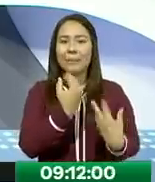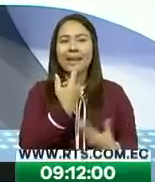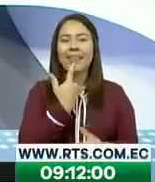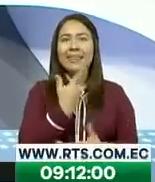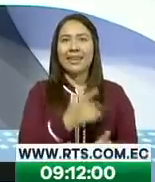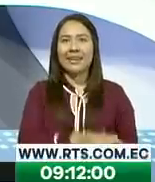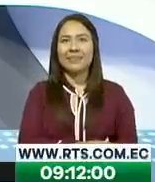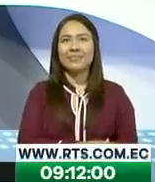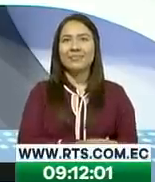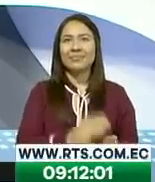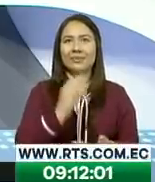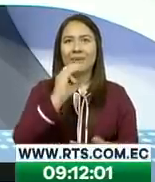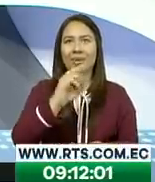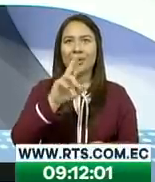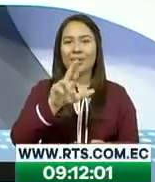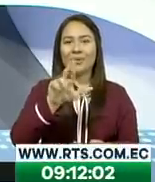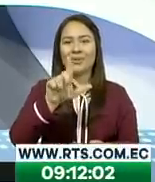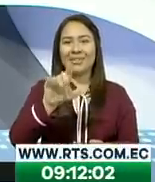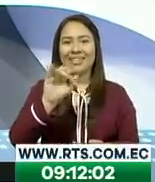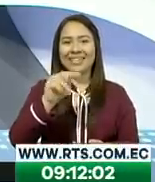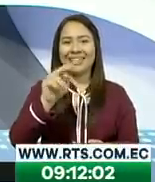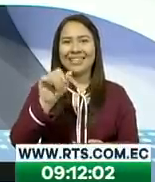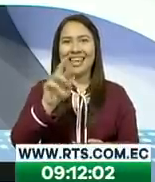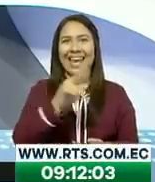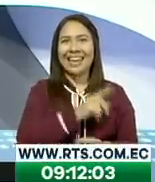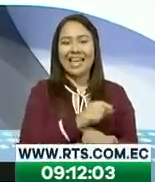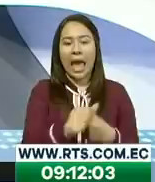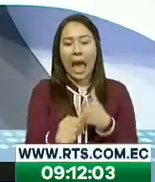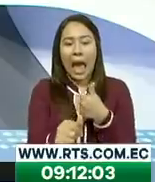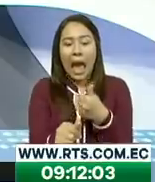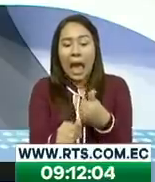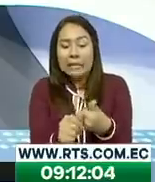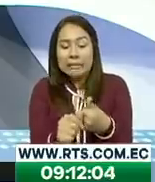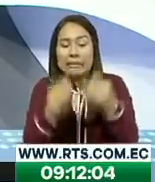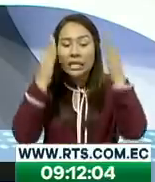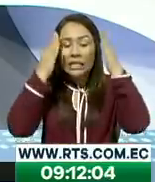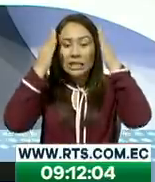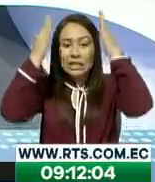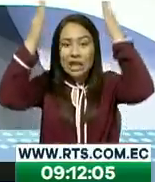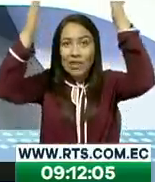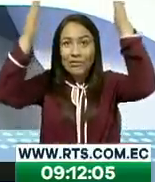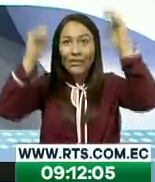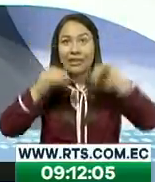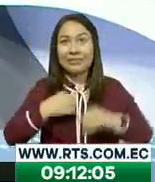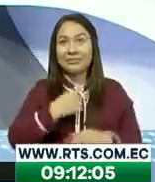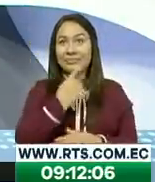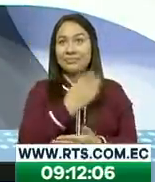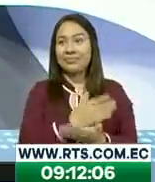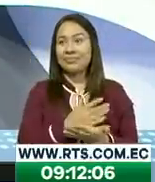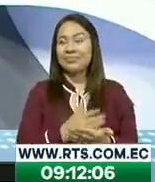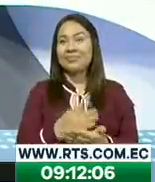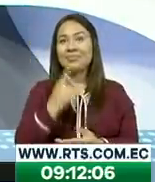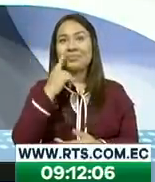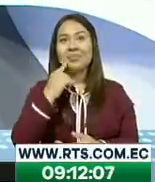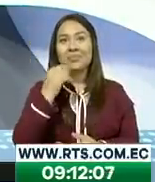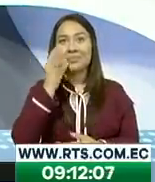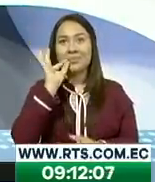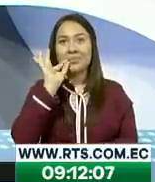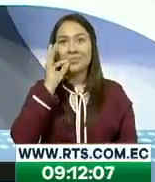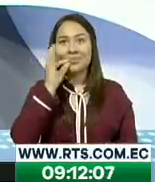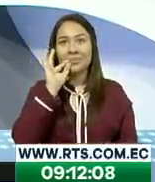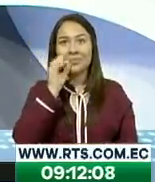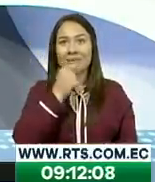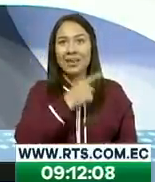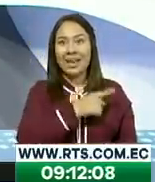dije culinaria, o sea, casi que chef. Imagínense usted que hace